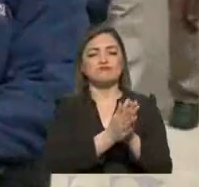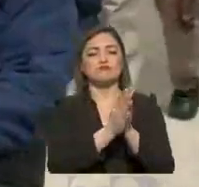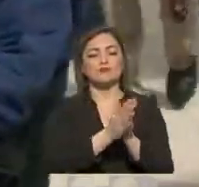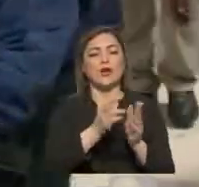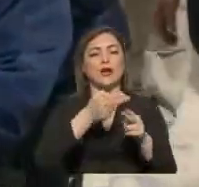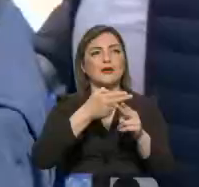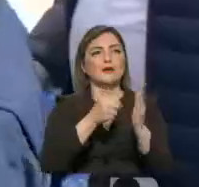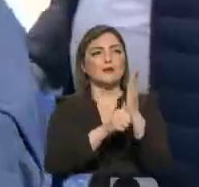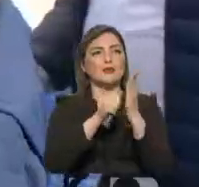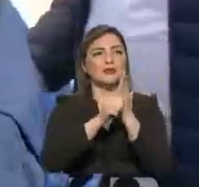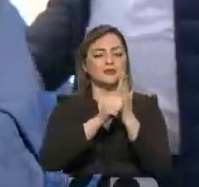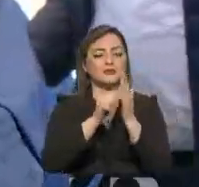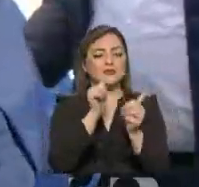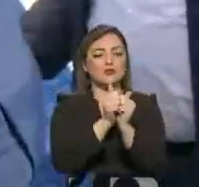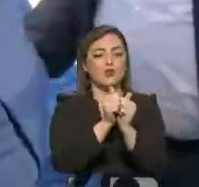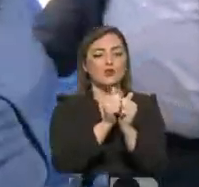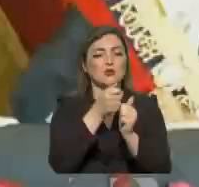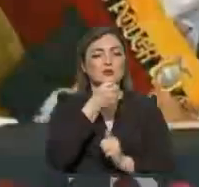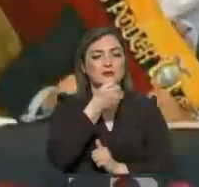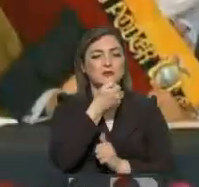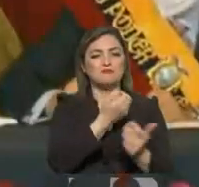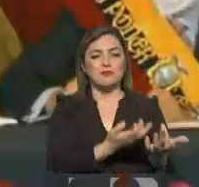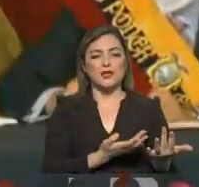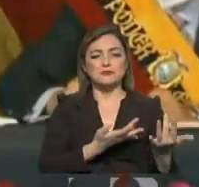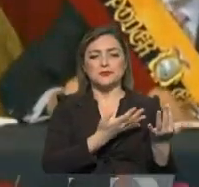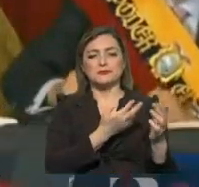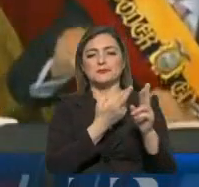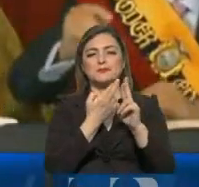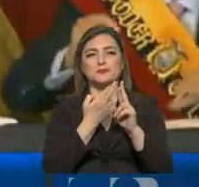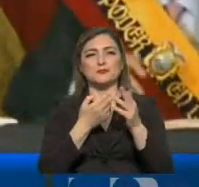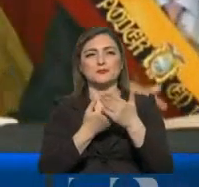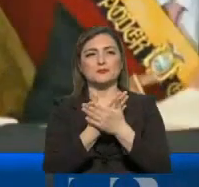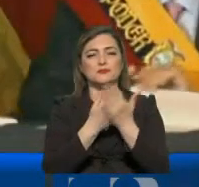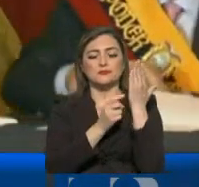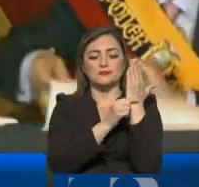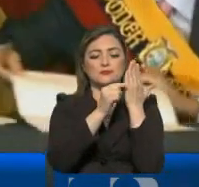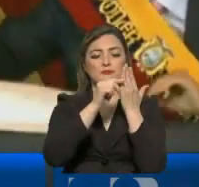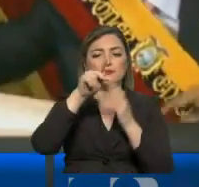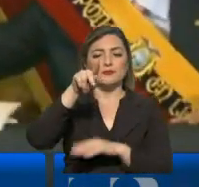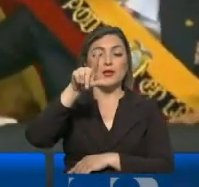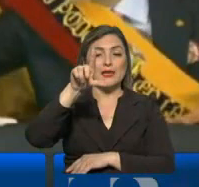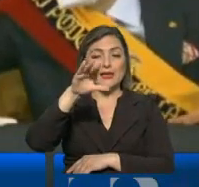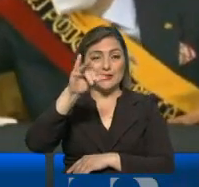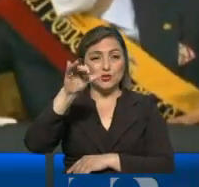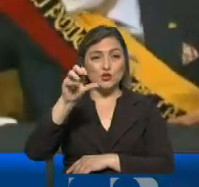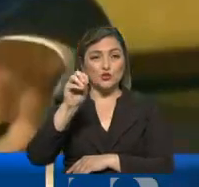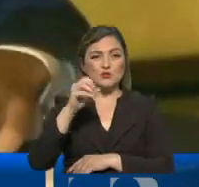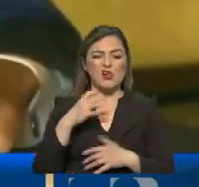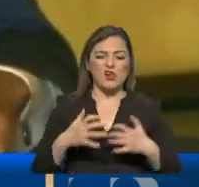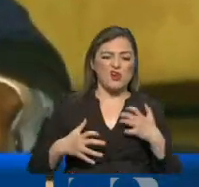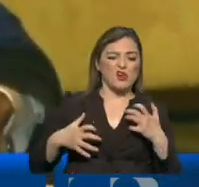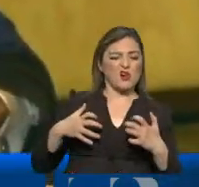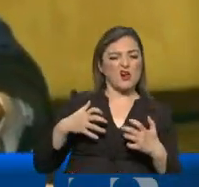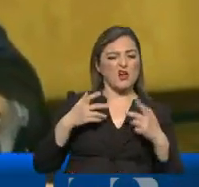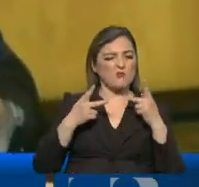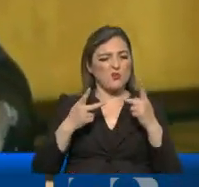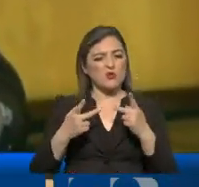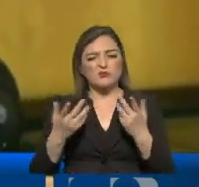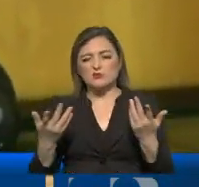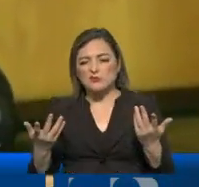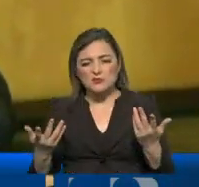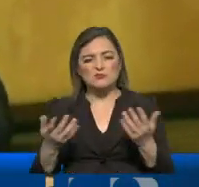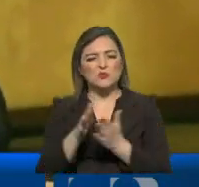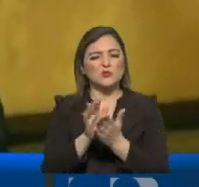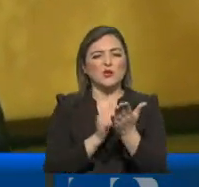ministra Sotomayor. Estamos a la espera. El nuevo ministro del ramo, Sebastián Palacios, ha hecho público su malestar con la implementación de este y